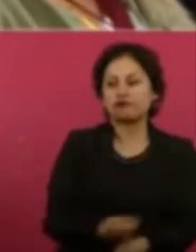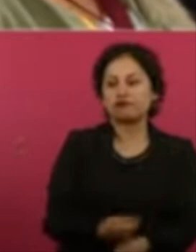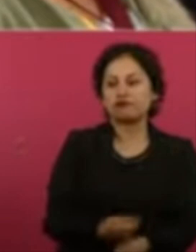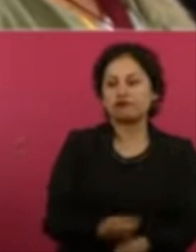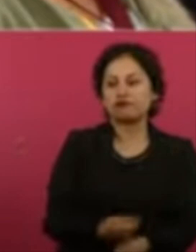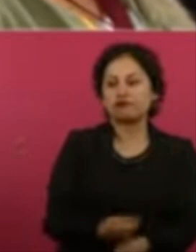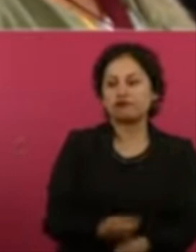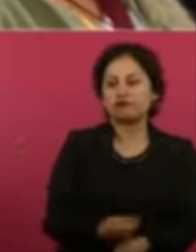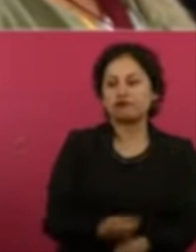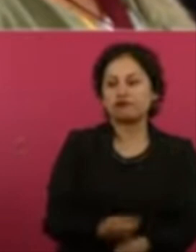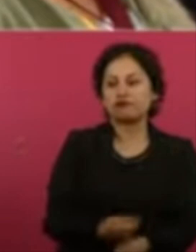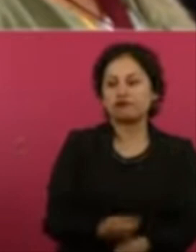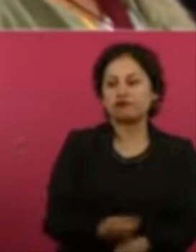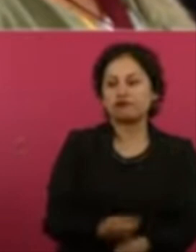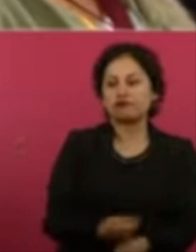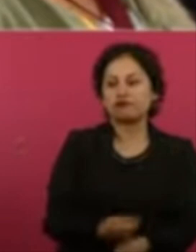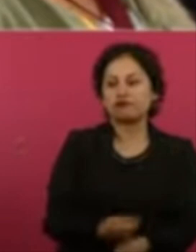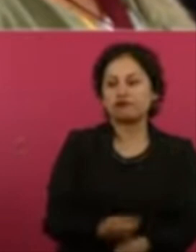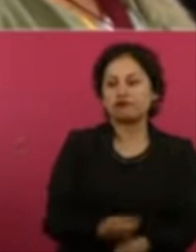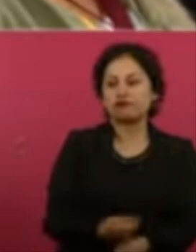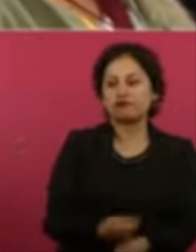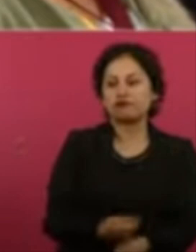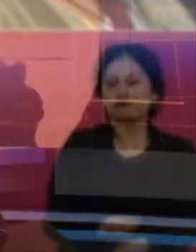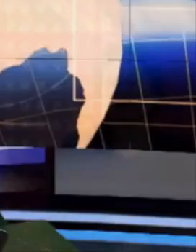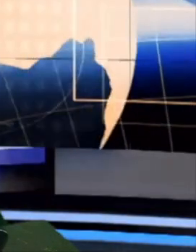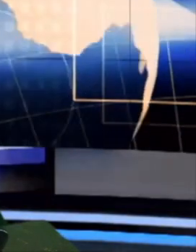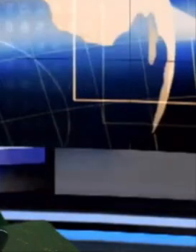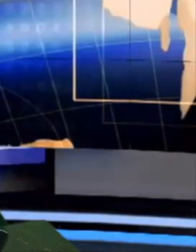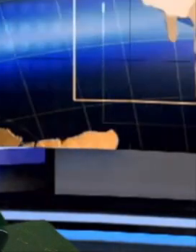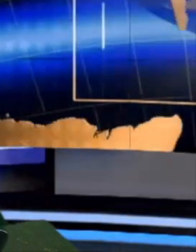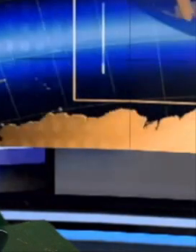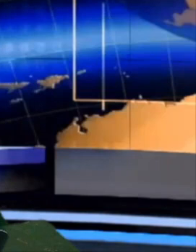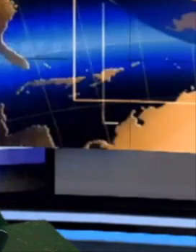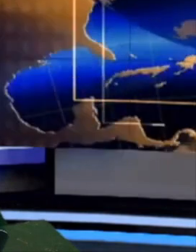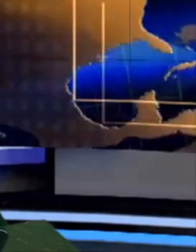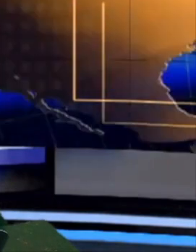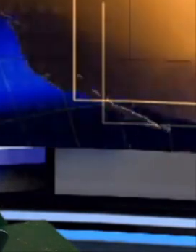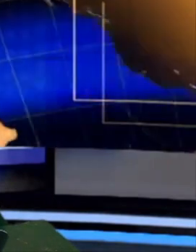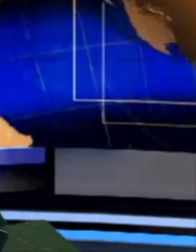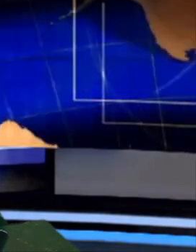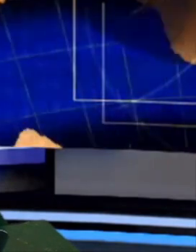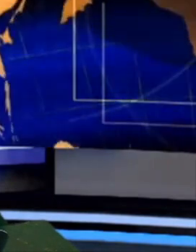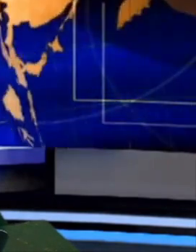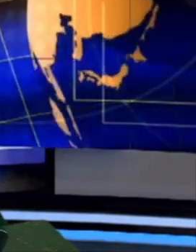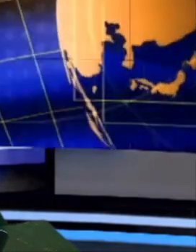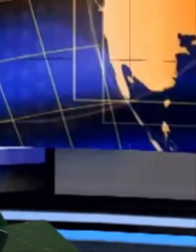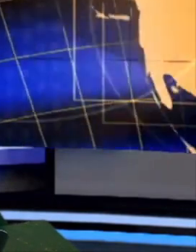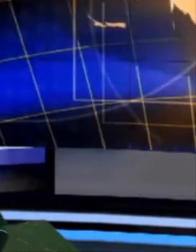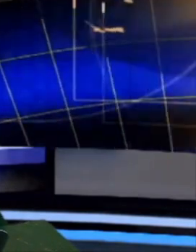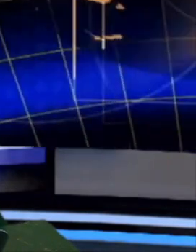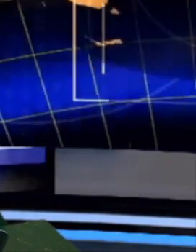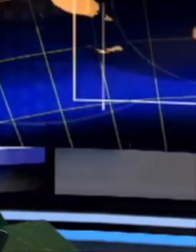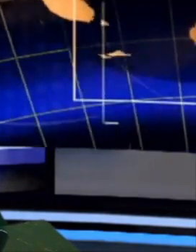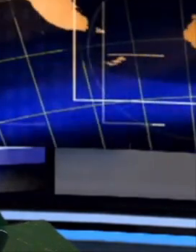las… Pues ahí está, familia, ahí está esto que está circulando, que se está